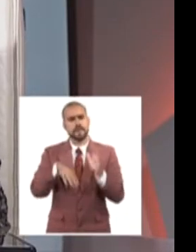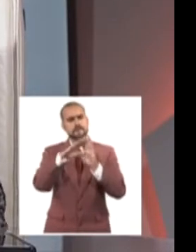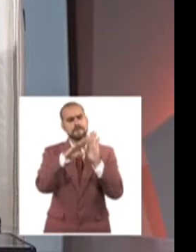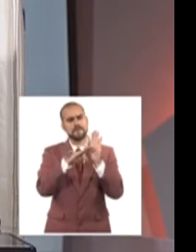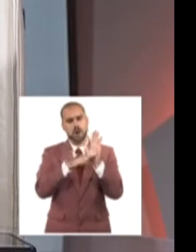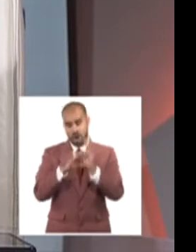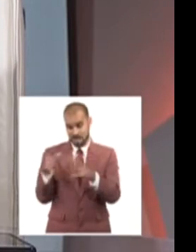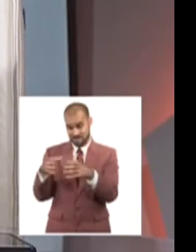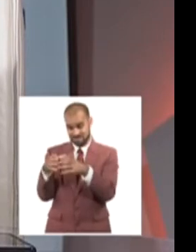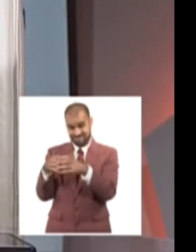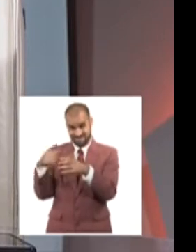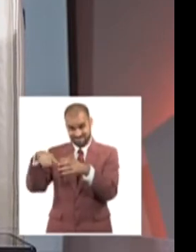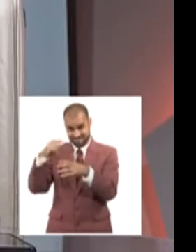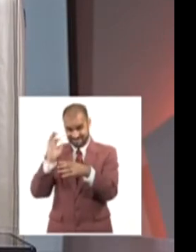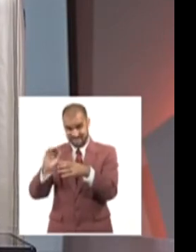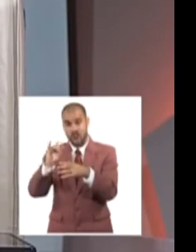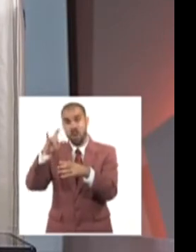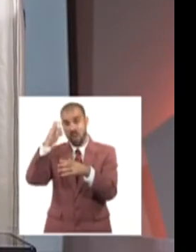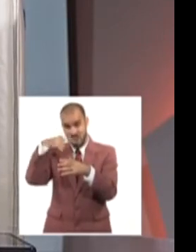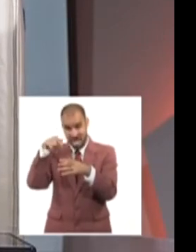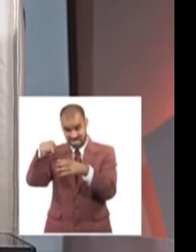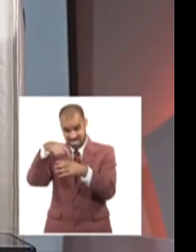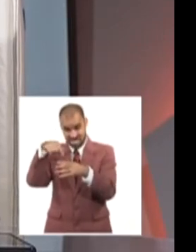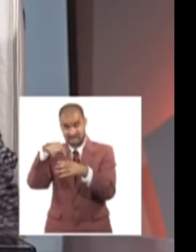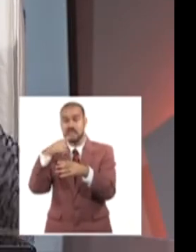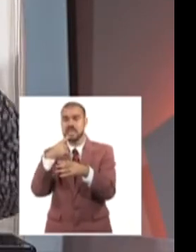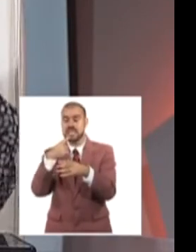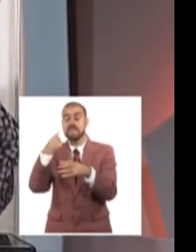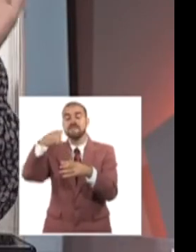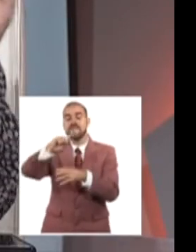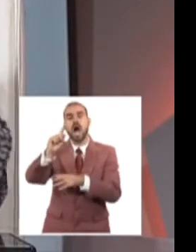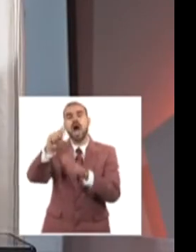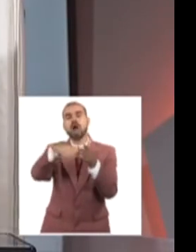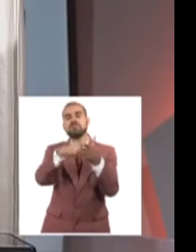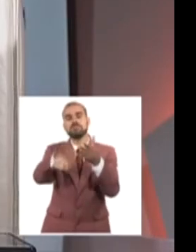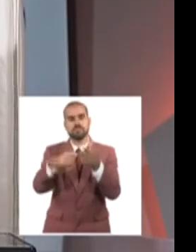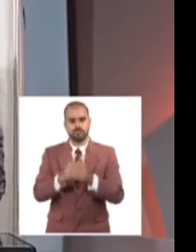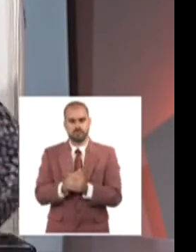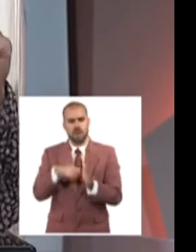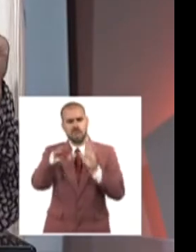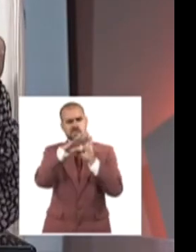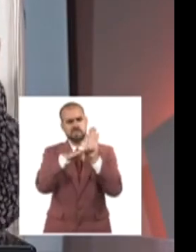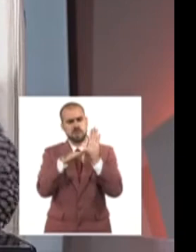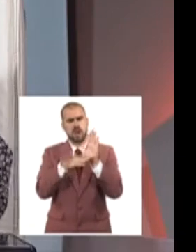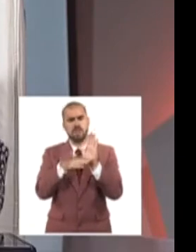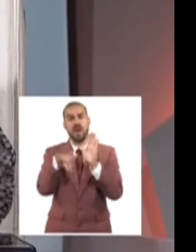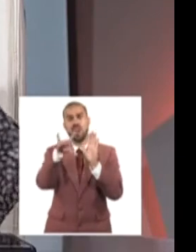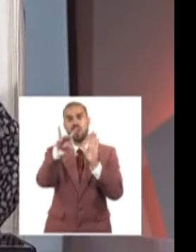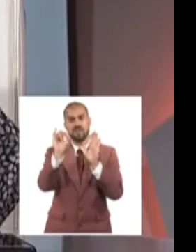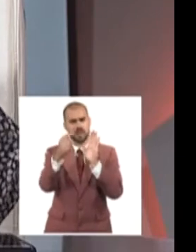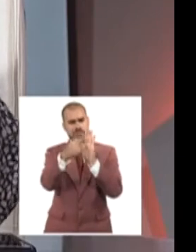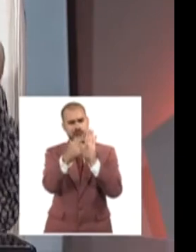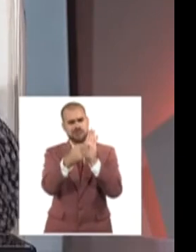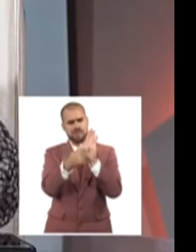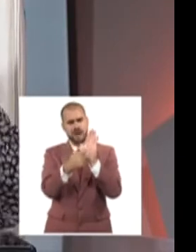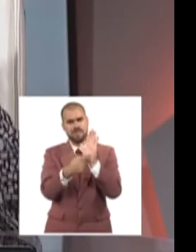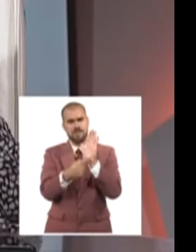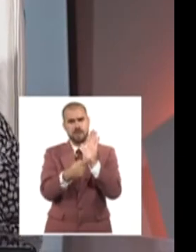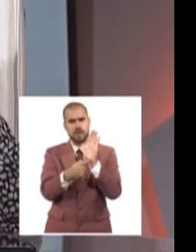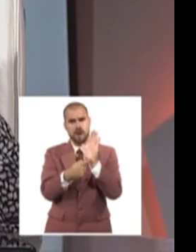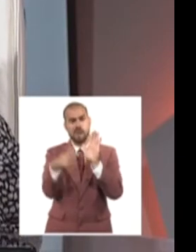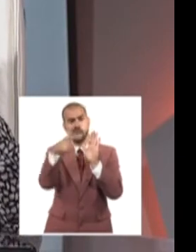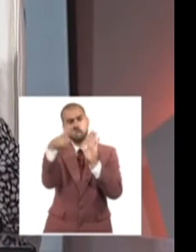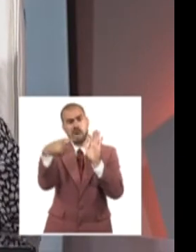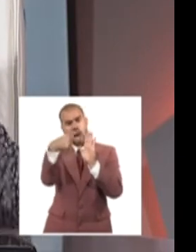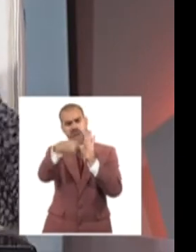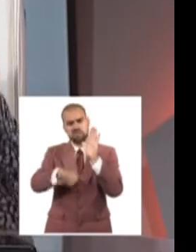de cara a estas elecciones y ese programa tiene 90 puntos de los 90 puntos la mayoría está enfocado